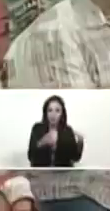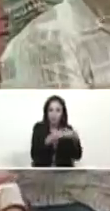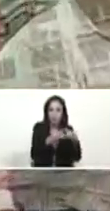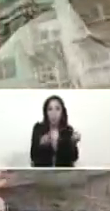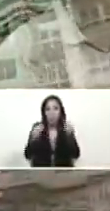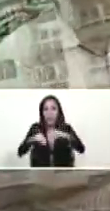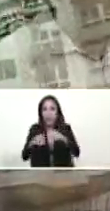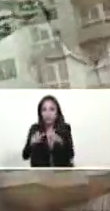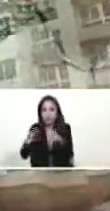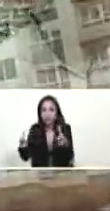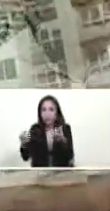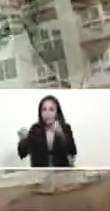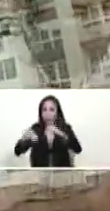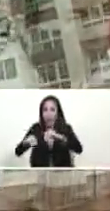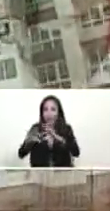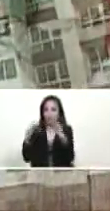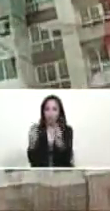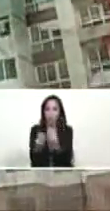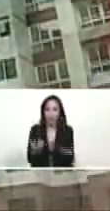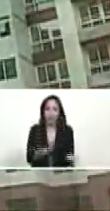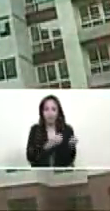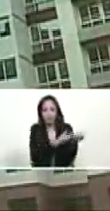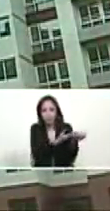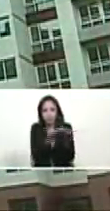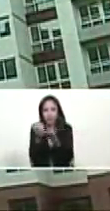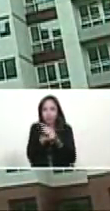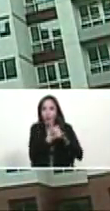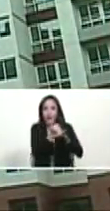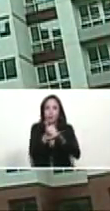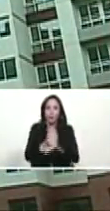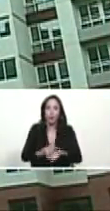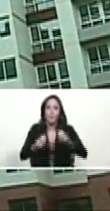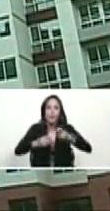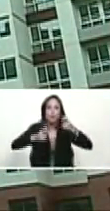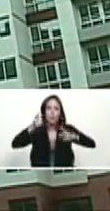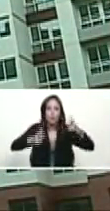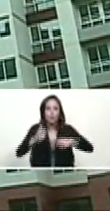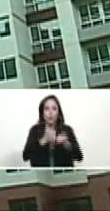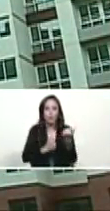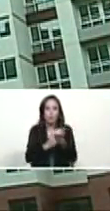beneficiando a más de 2.200.000 compatriotas,